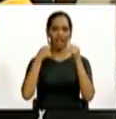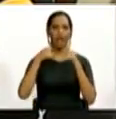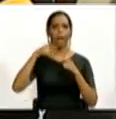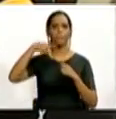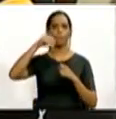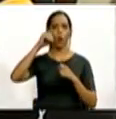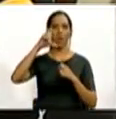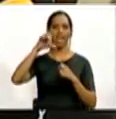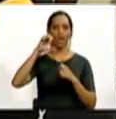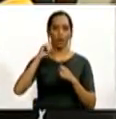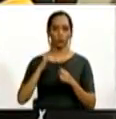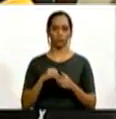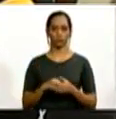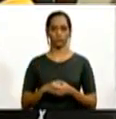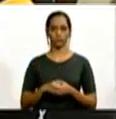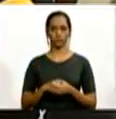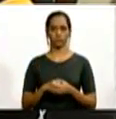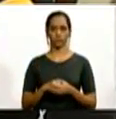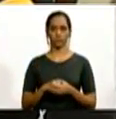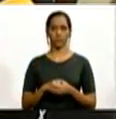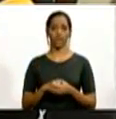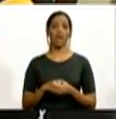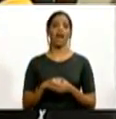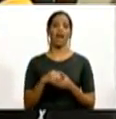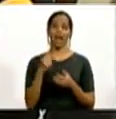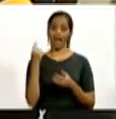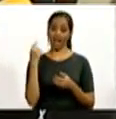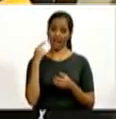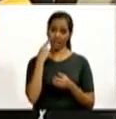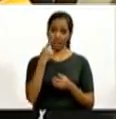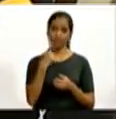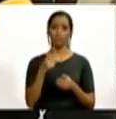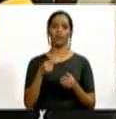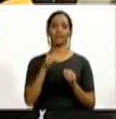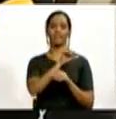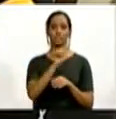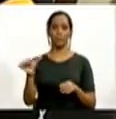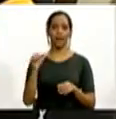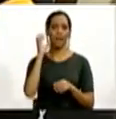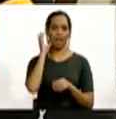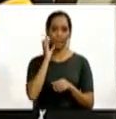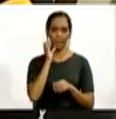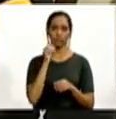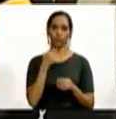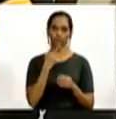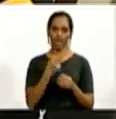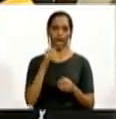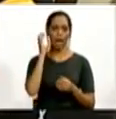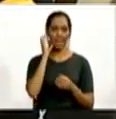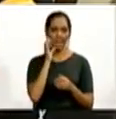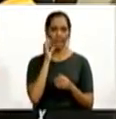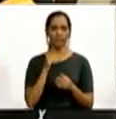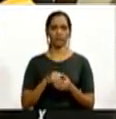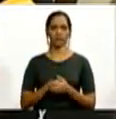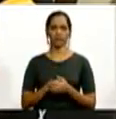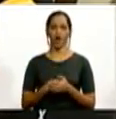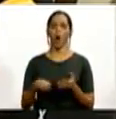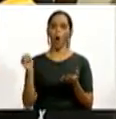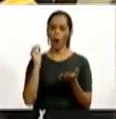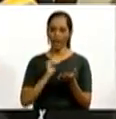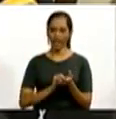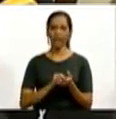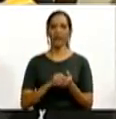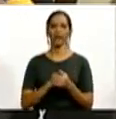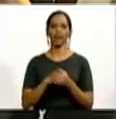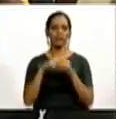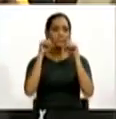Poleo. Por ahí vimos a esta semana el señor Enrique Capriles, yo lo he venido diciendo acá, Enrique Capriles, otra vez asomando